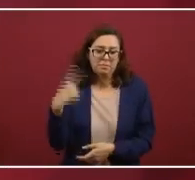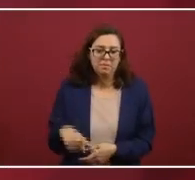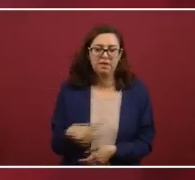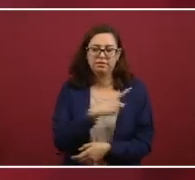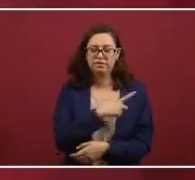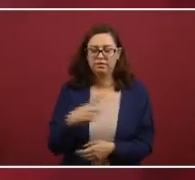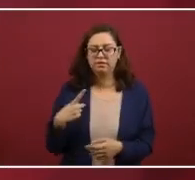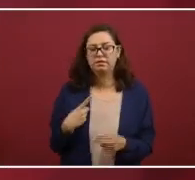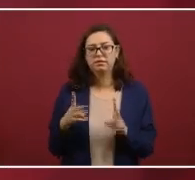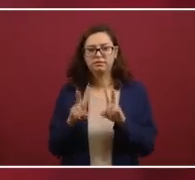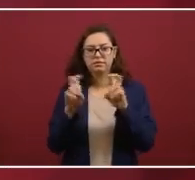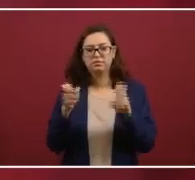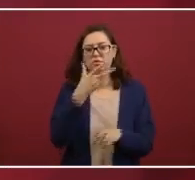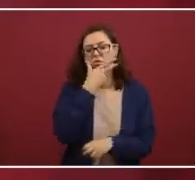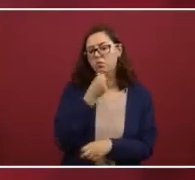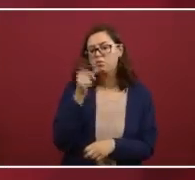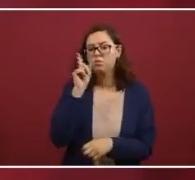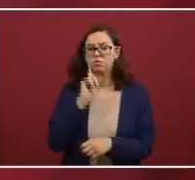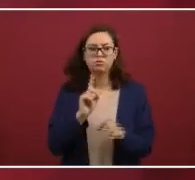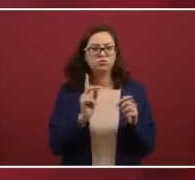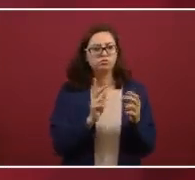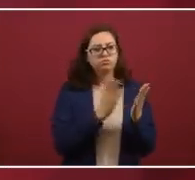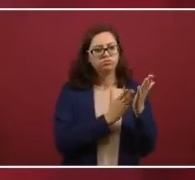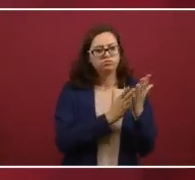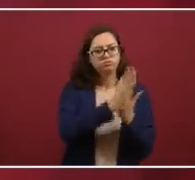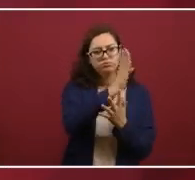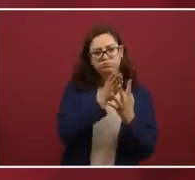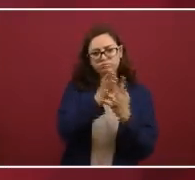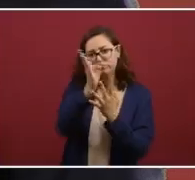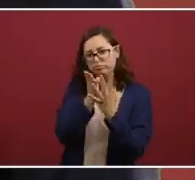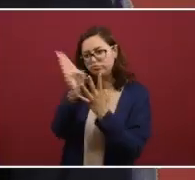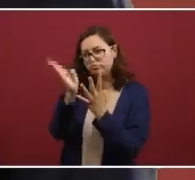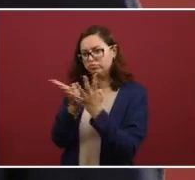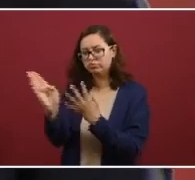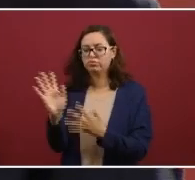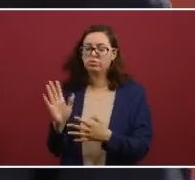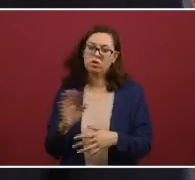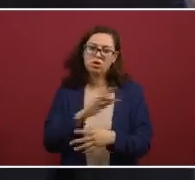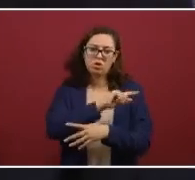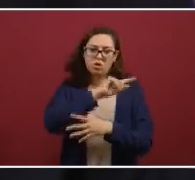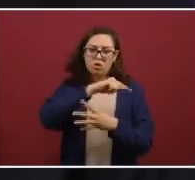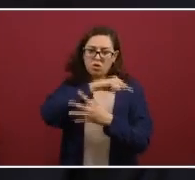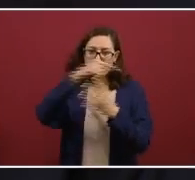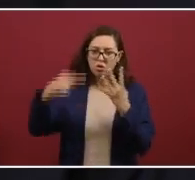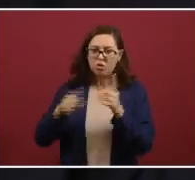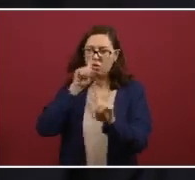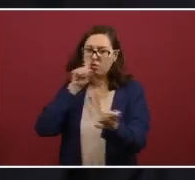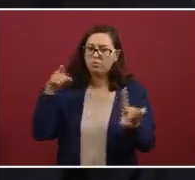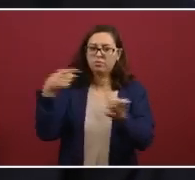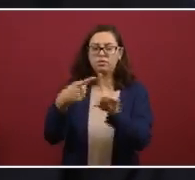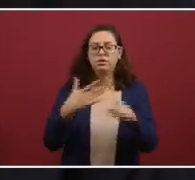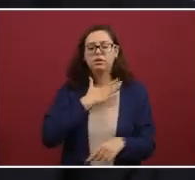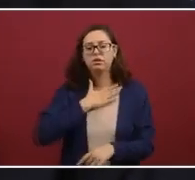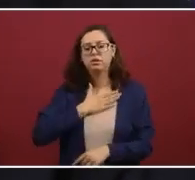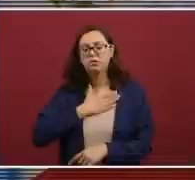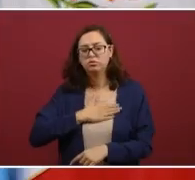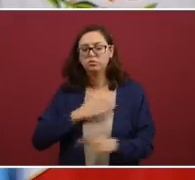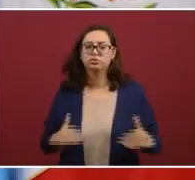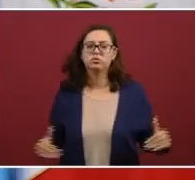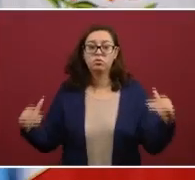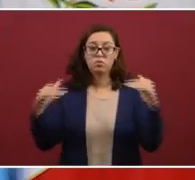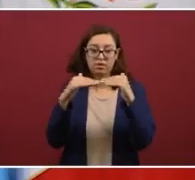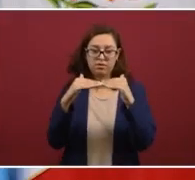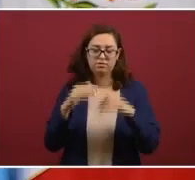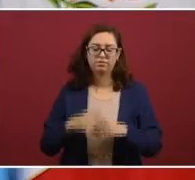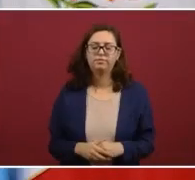agenda transversal de género comprometida con la igualdad. La violencia contra las mujeres es un problema grave.